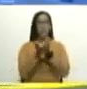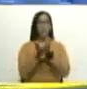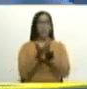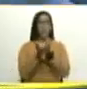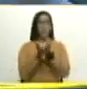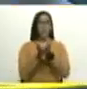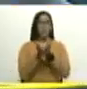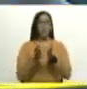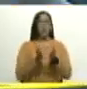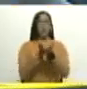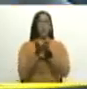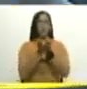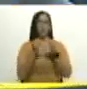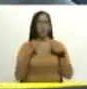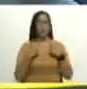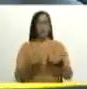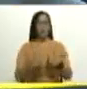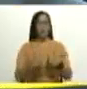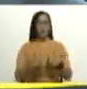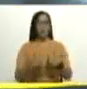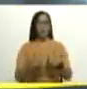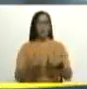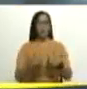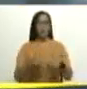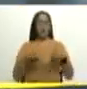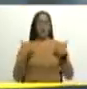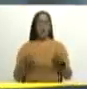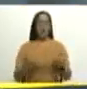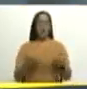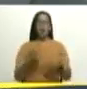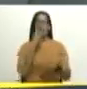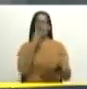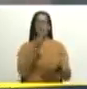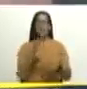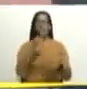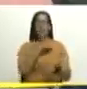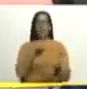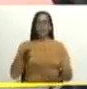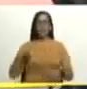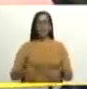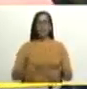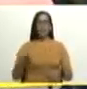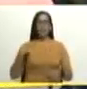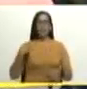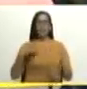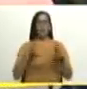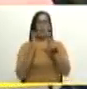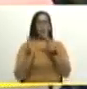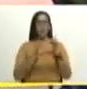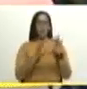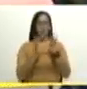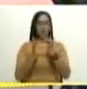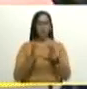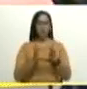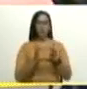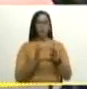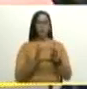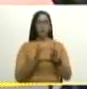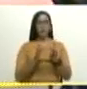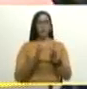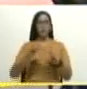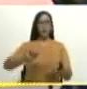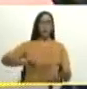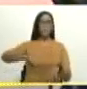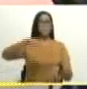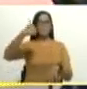lo hemos estudiado bien. Ahora en la visita a China, que tuve contacto con los